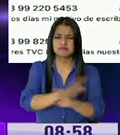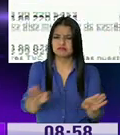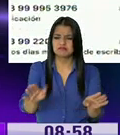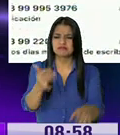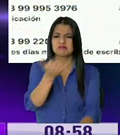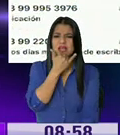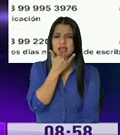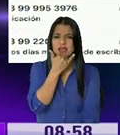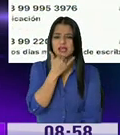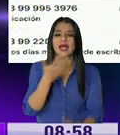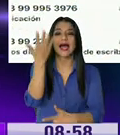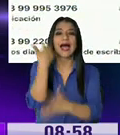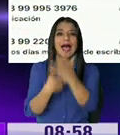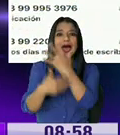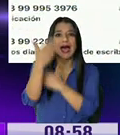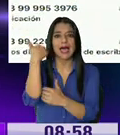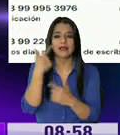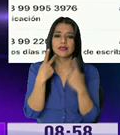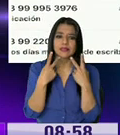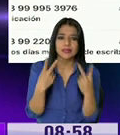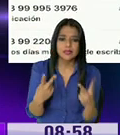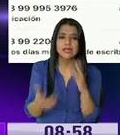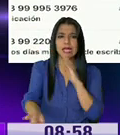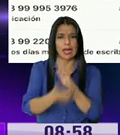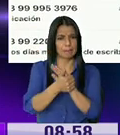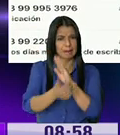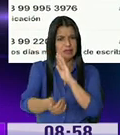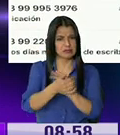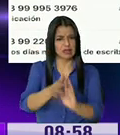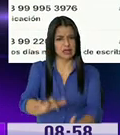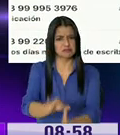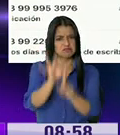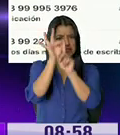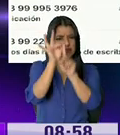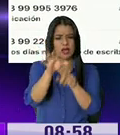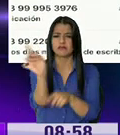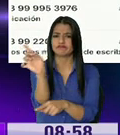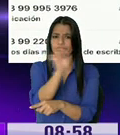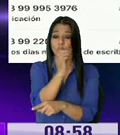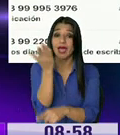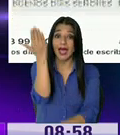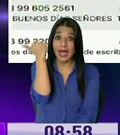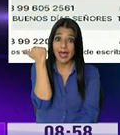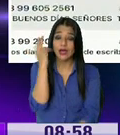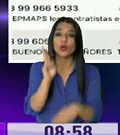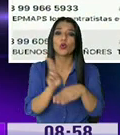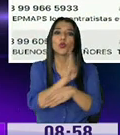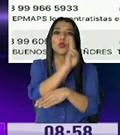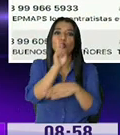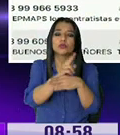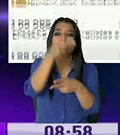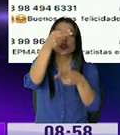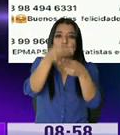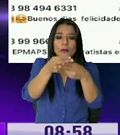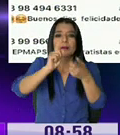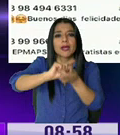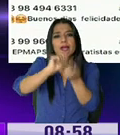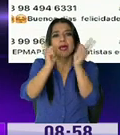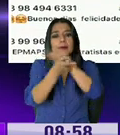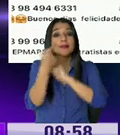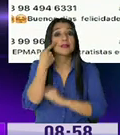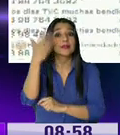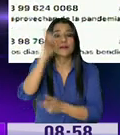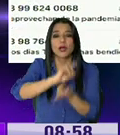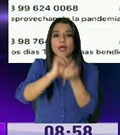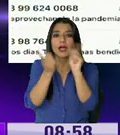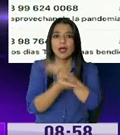tema que se utilizaba antes. ¿Será que tienen visión biónica, rayo láser? Antes utilizaba esta terminología, pero ya hace tiempos que se